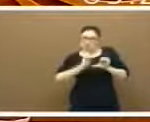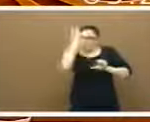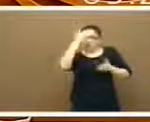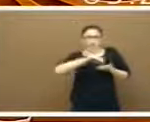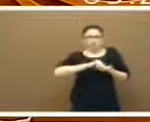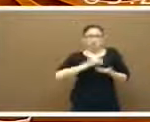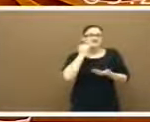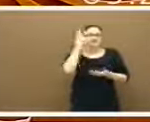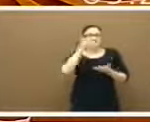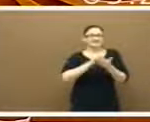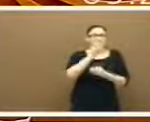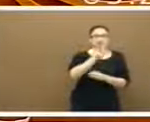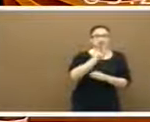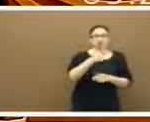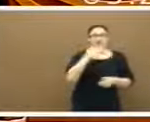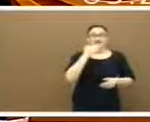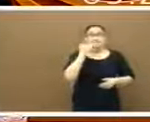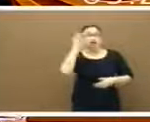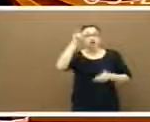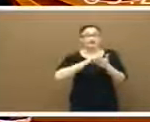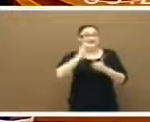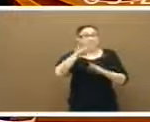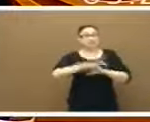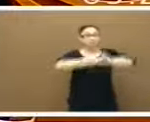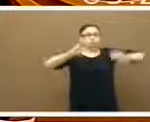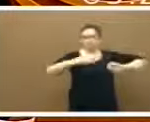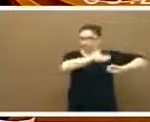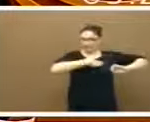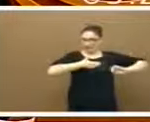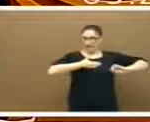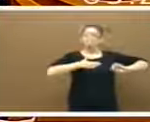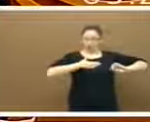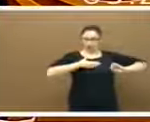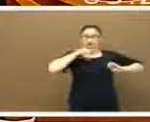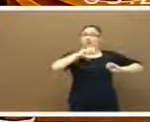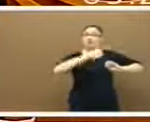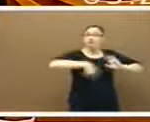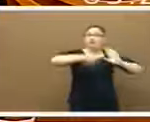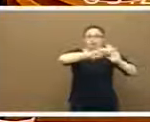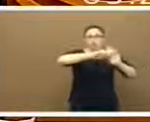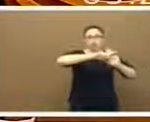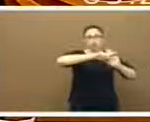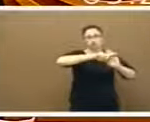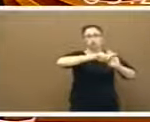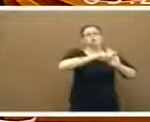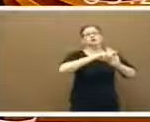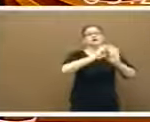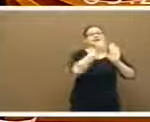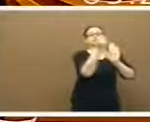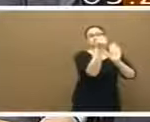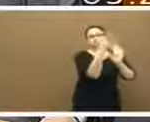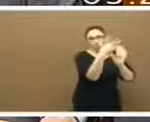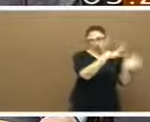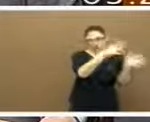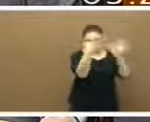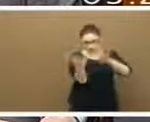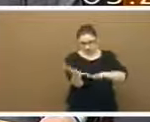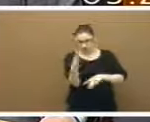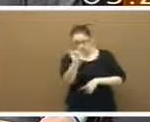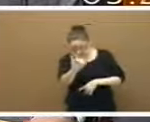la consolidación para el año 2014. Y así aparece recogido de manera y traducido en números o transcrito en números, que es verdaderamente